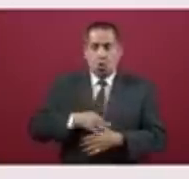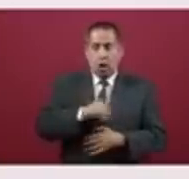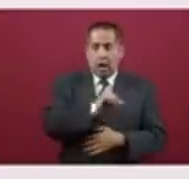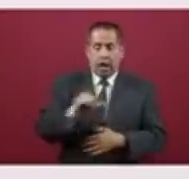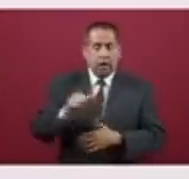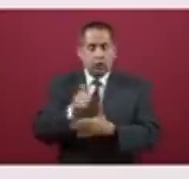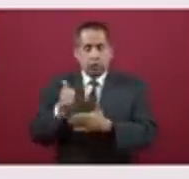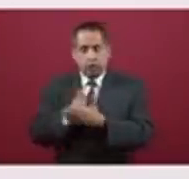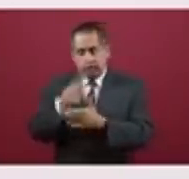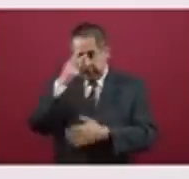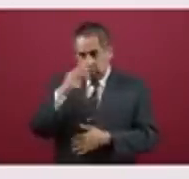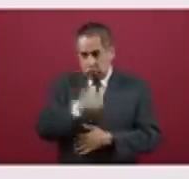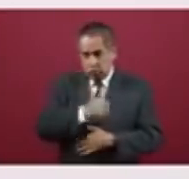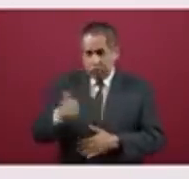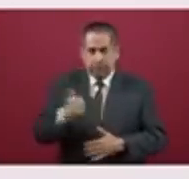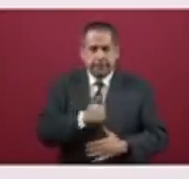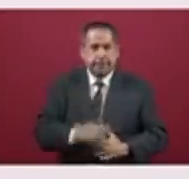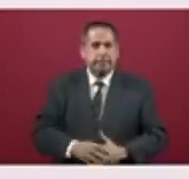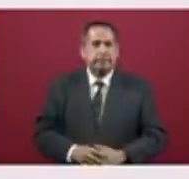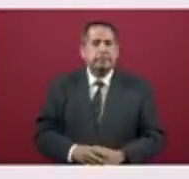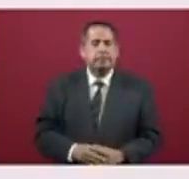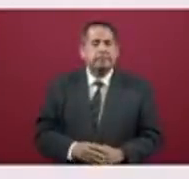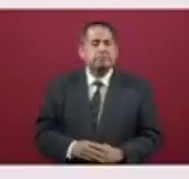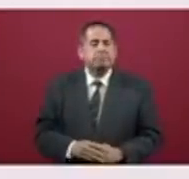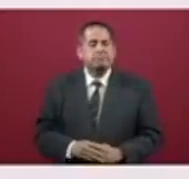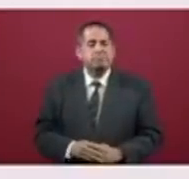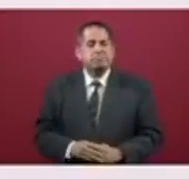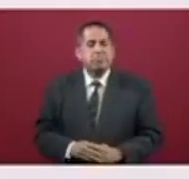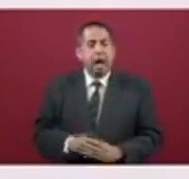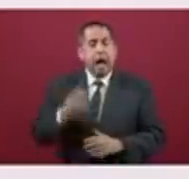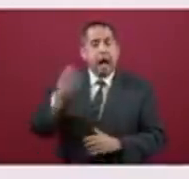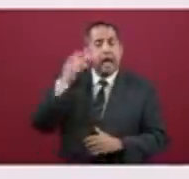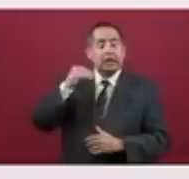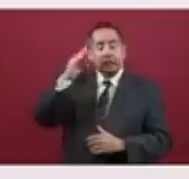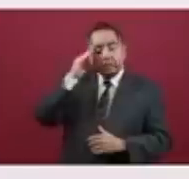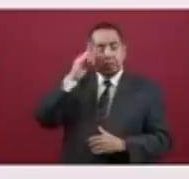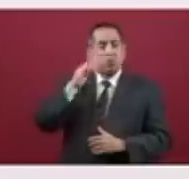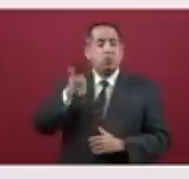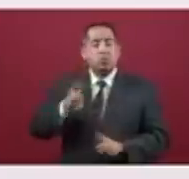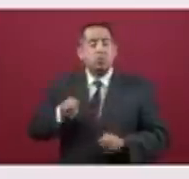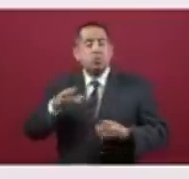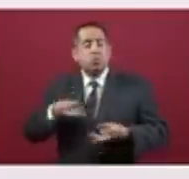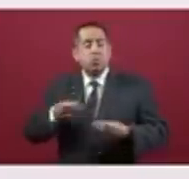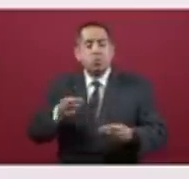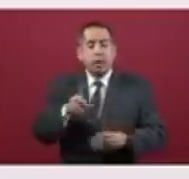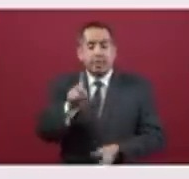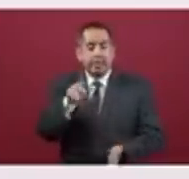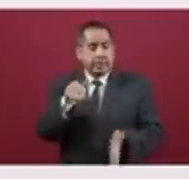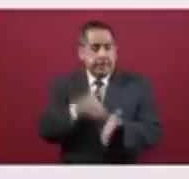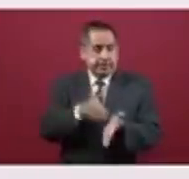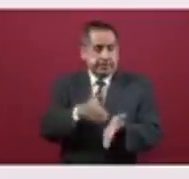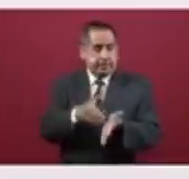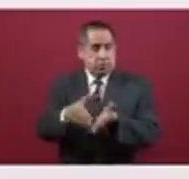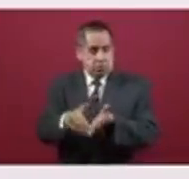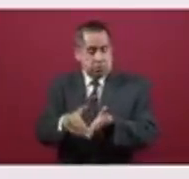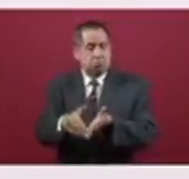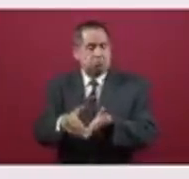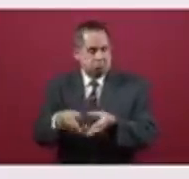mexico se pensó que iba a costar 30 mil millones